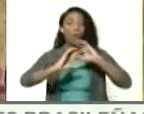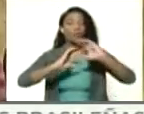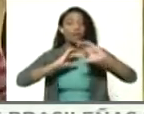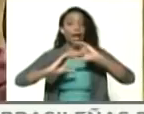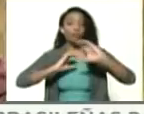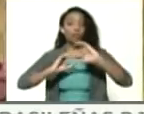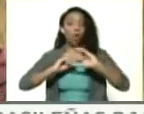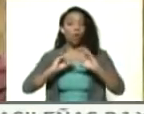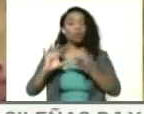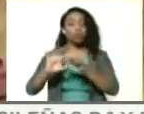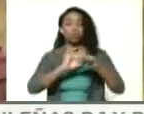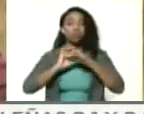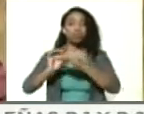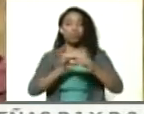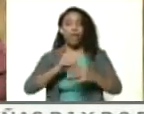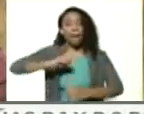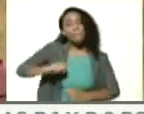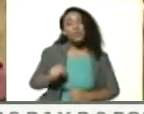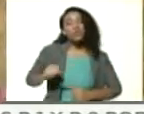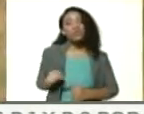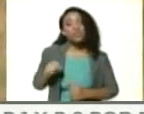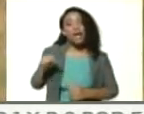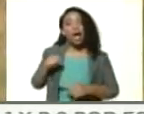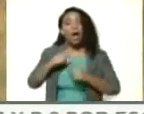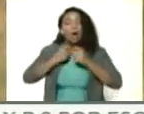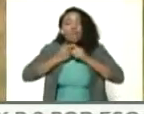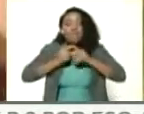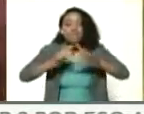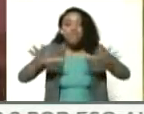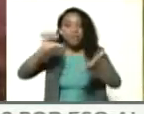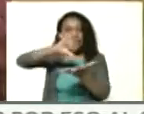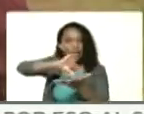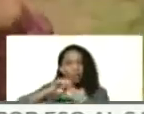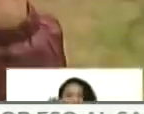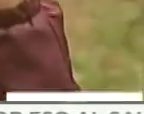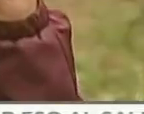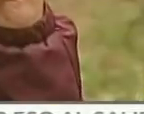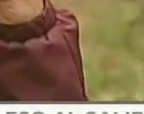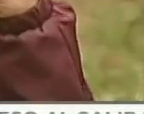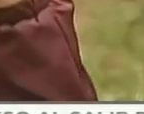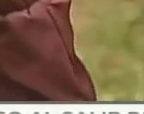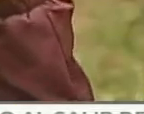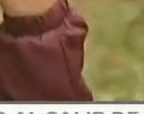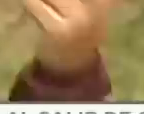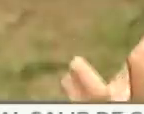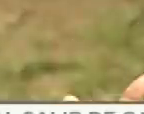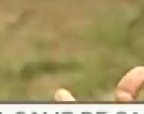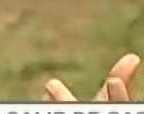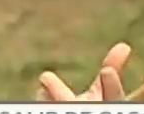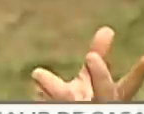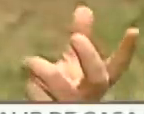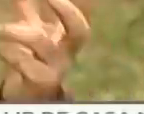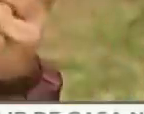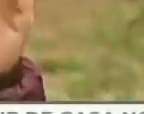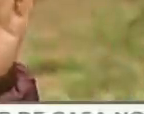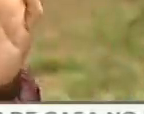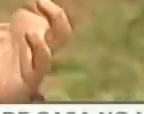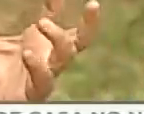las unidades de la Policía Metropolitana desplegadas en el centro de Caracas. Y hay registro de